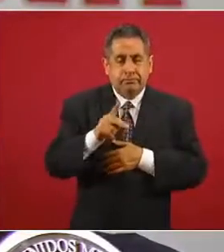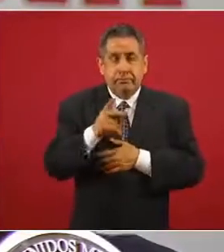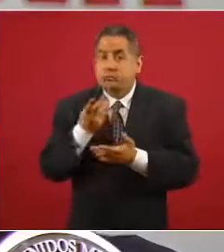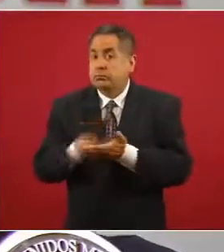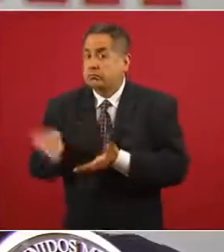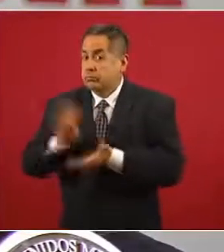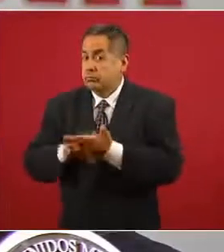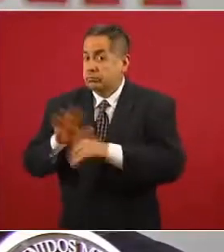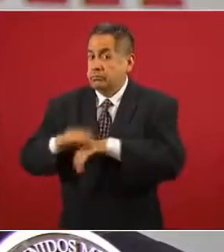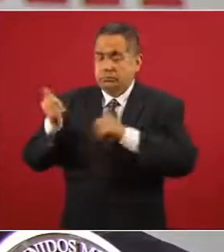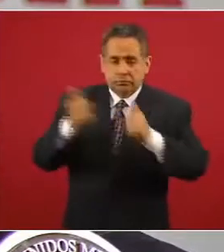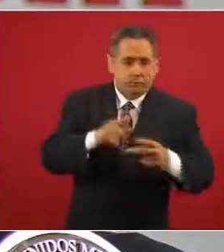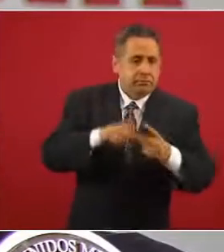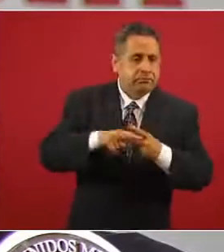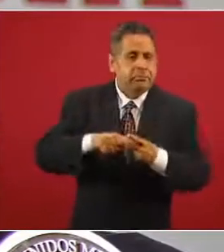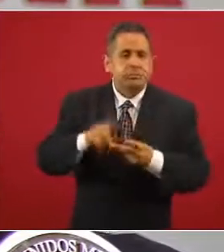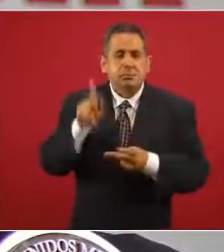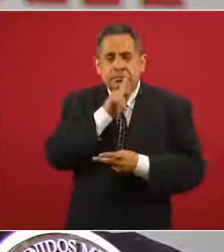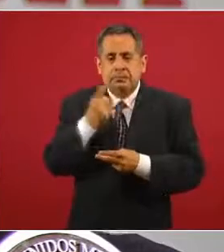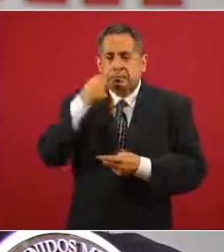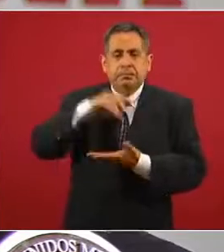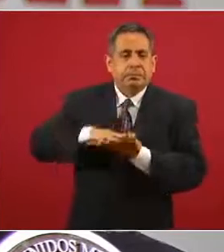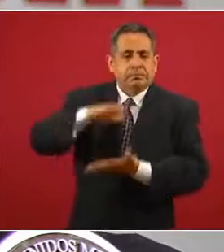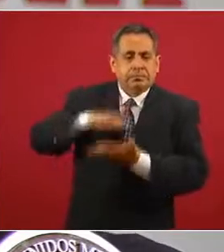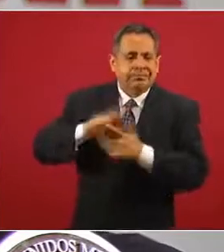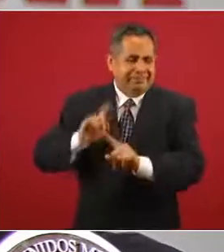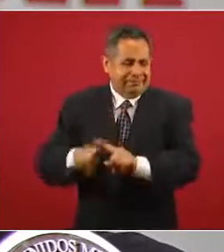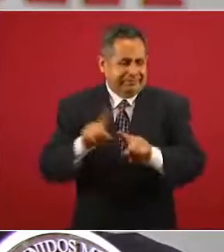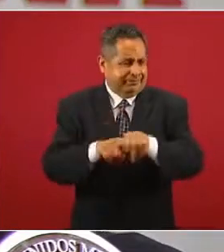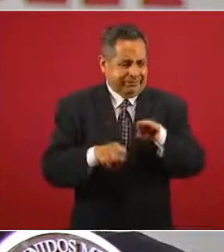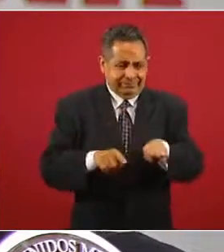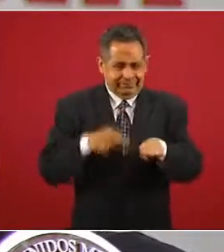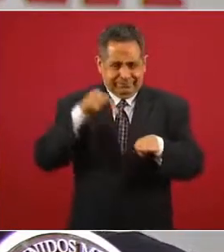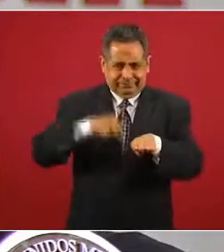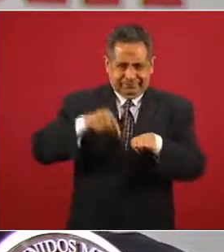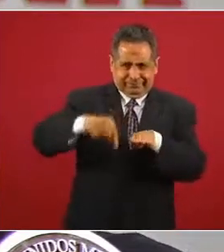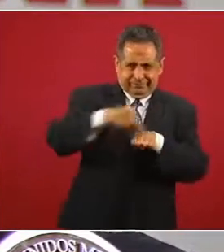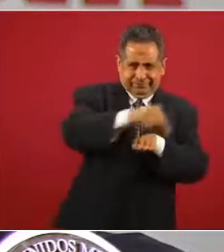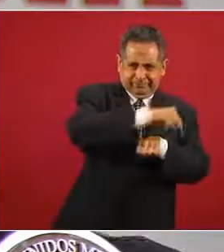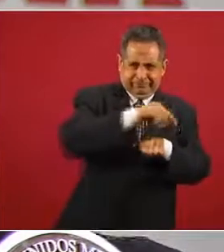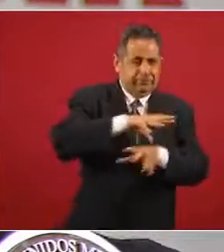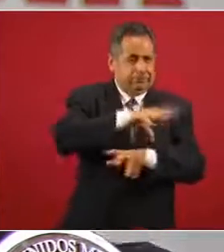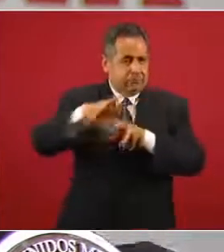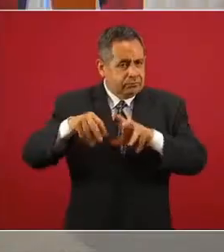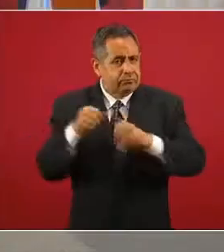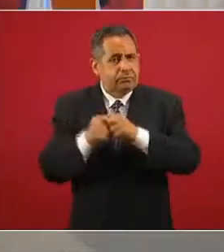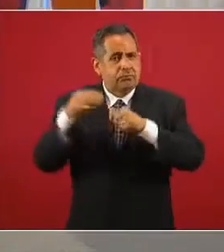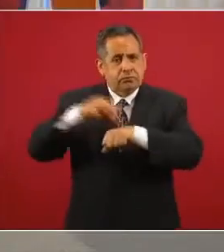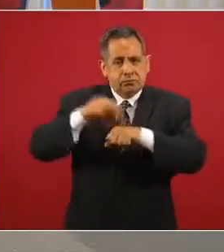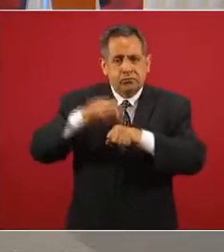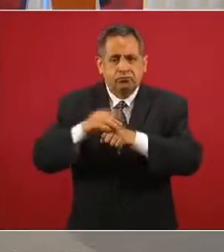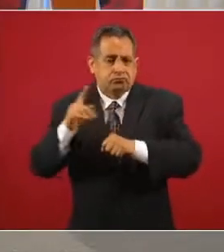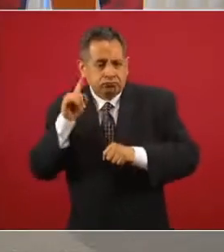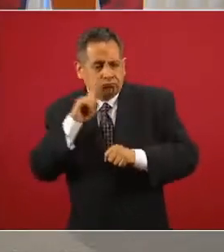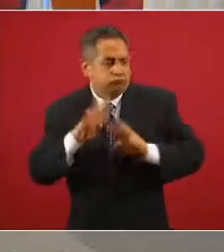cuadruplicaron, bombas de infusión y todo el personal de salud especializado que explicará el doctor Sbarch.